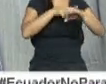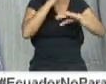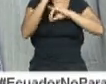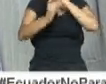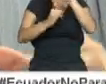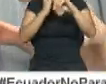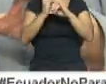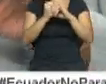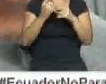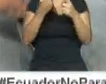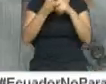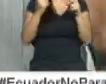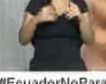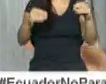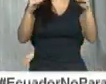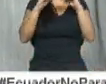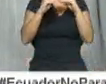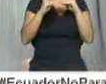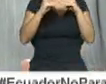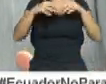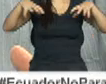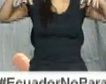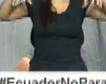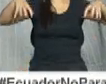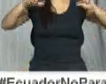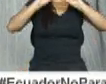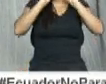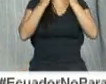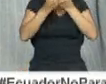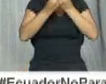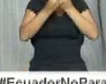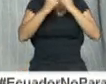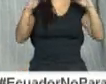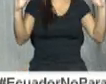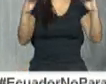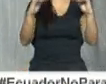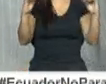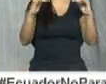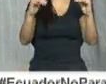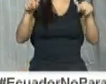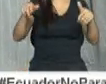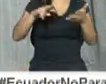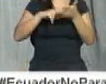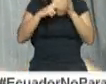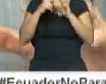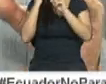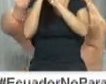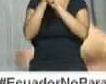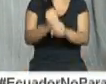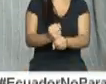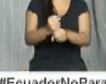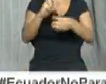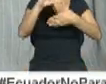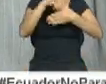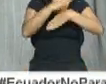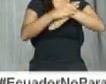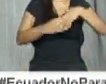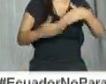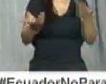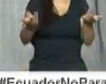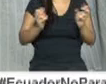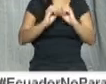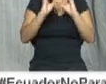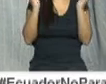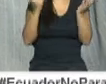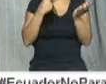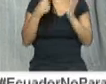y son los ejércitos, en cierta manera, los que fundan los países en América Latina. Uh-huh. Eso es un elemento a